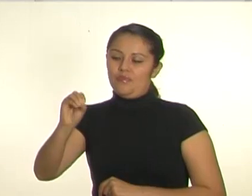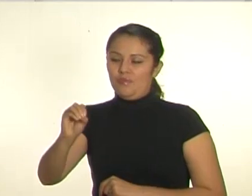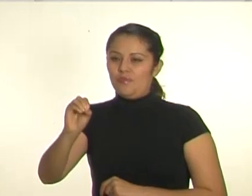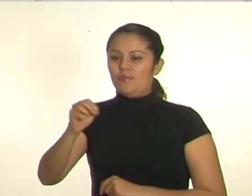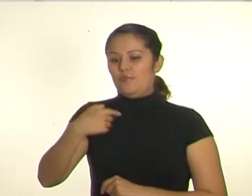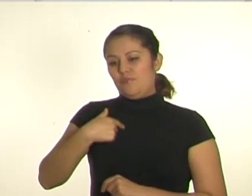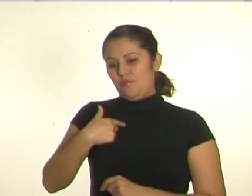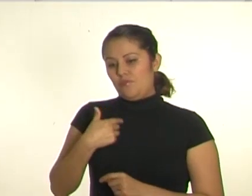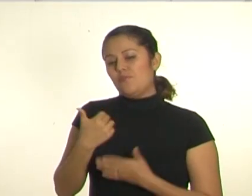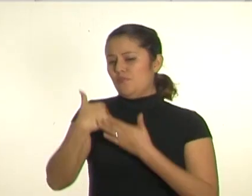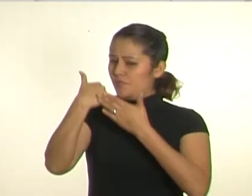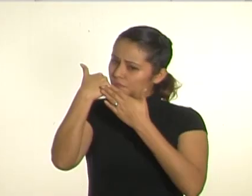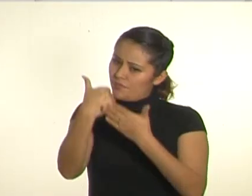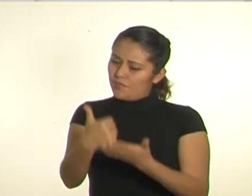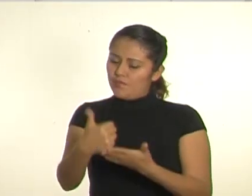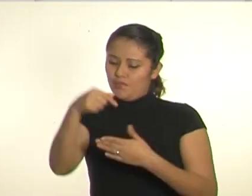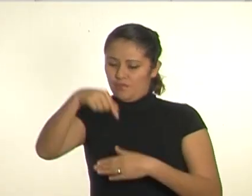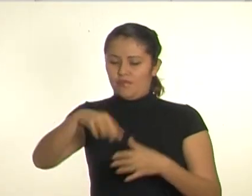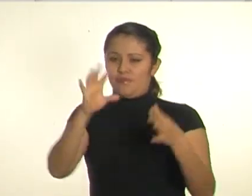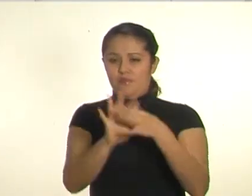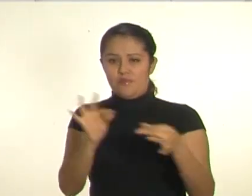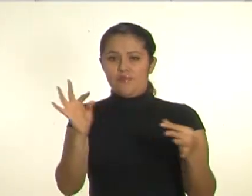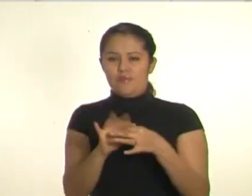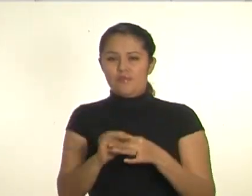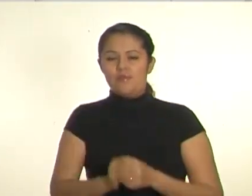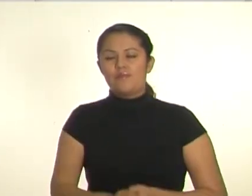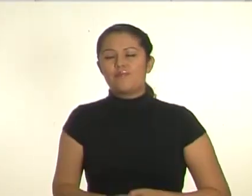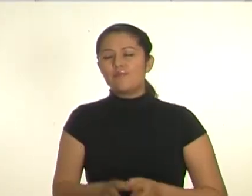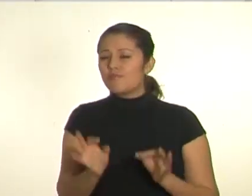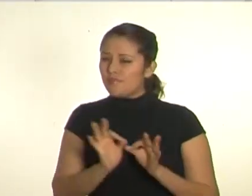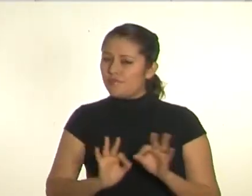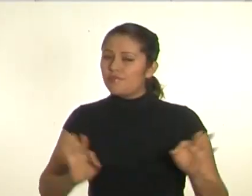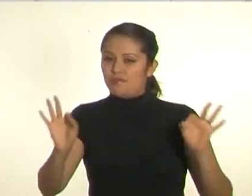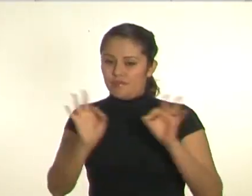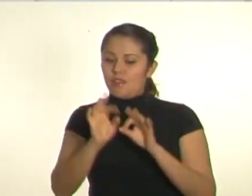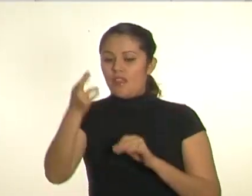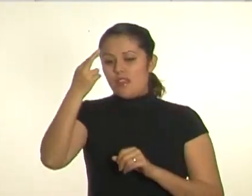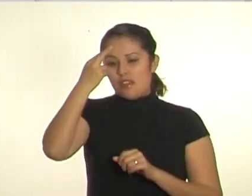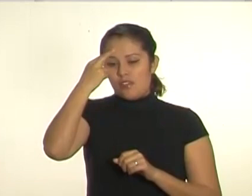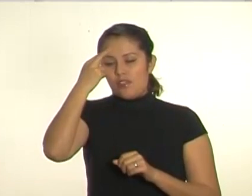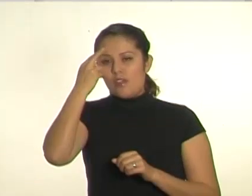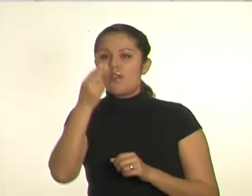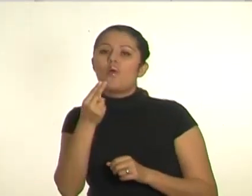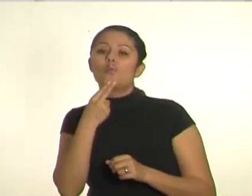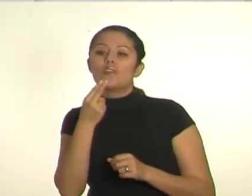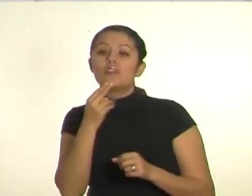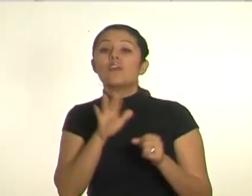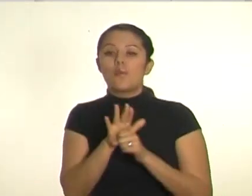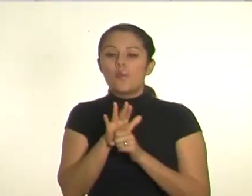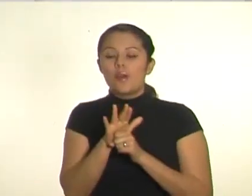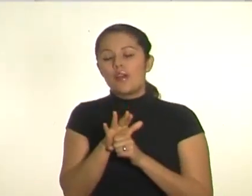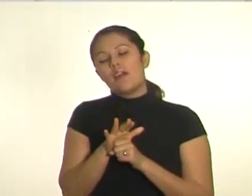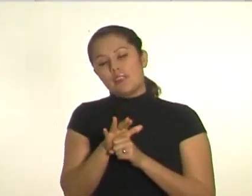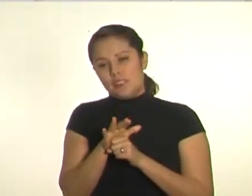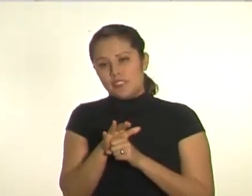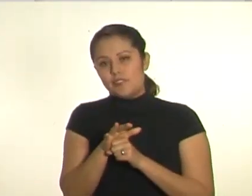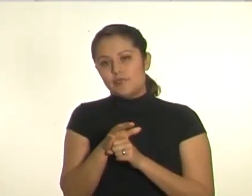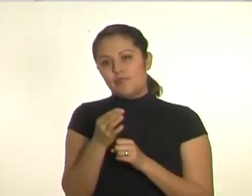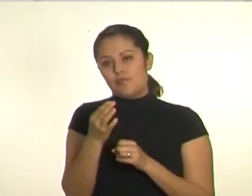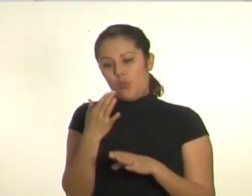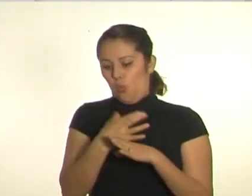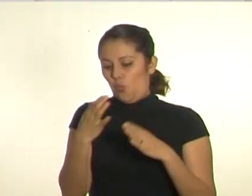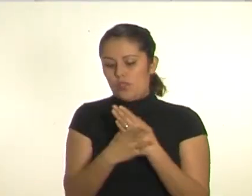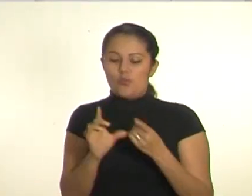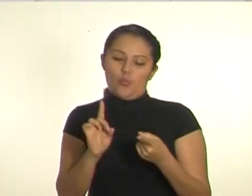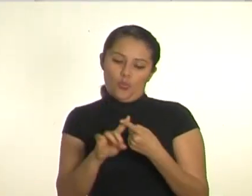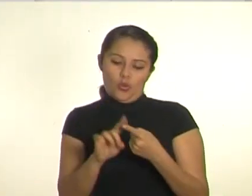ser tu acompañante en esta sesión. Es importante recordarte que los materiales que vamos a utilizar pueden ser una